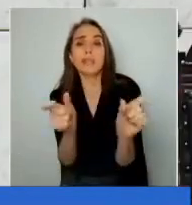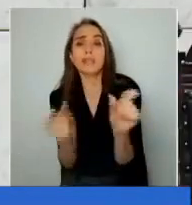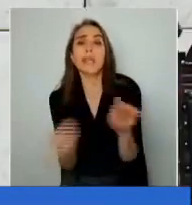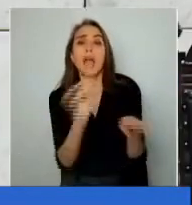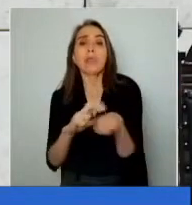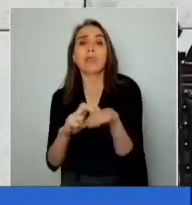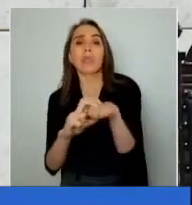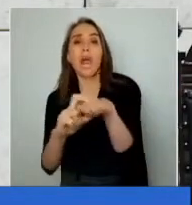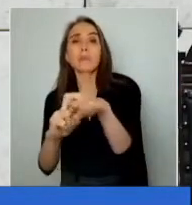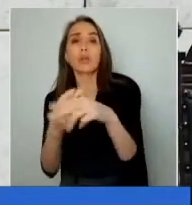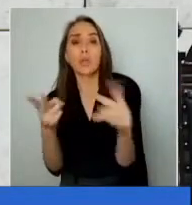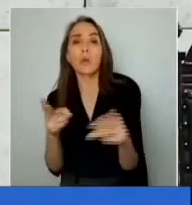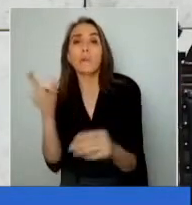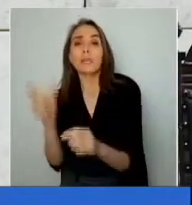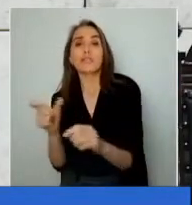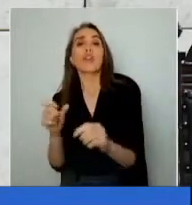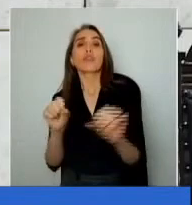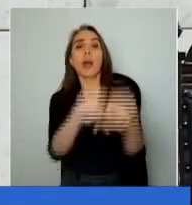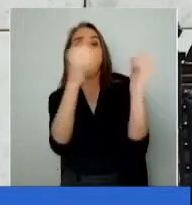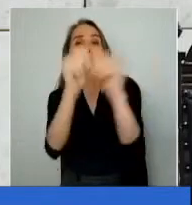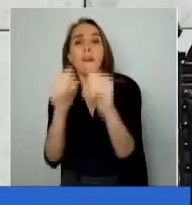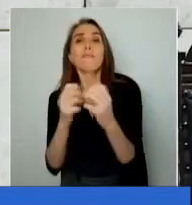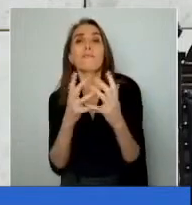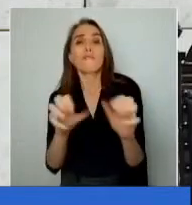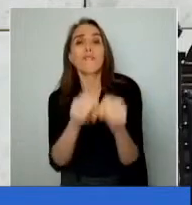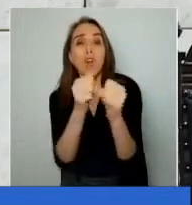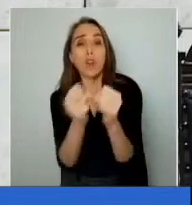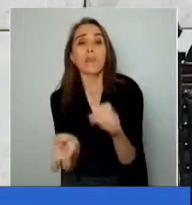violentan la vida de los trabajadores chilenos